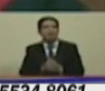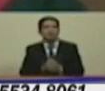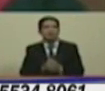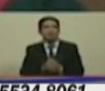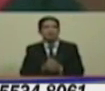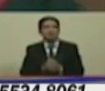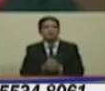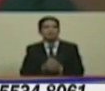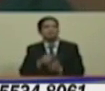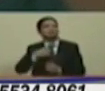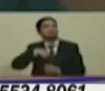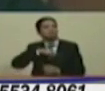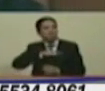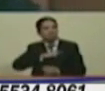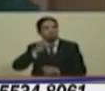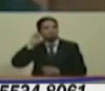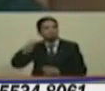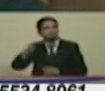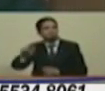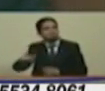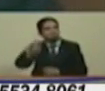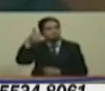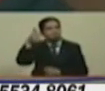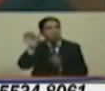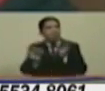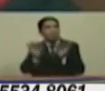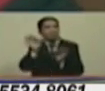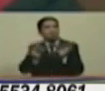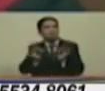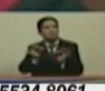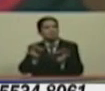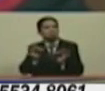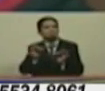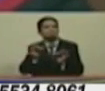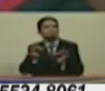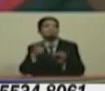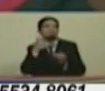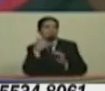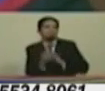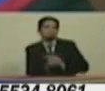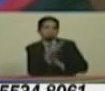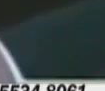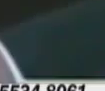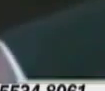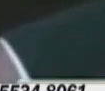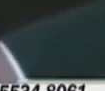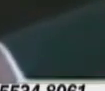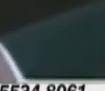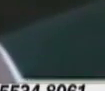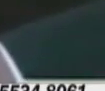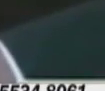nuestro Tribunal Supremo de Justicia, por sentencia firme y definitiva